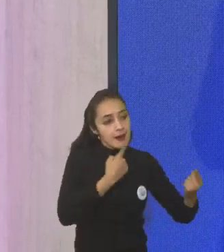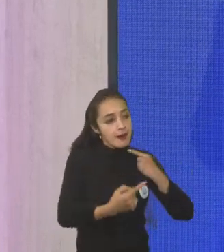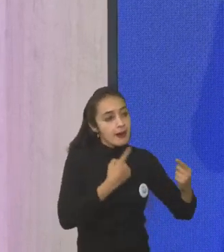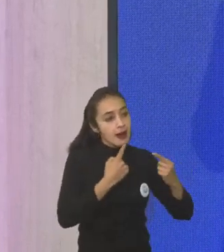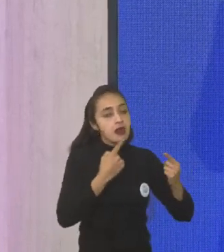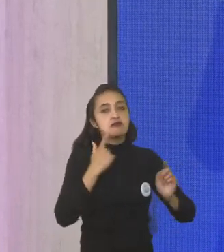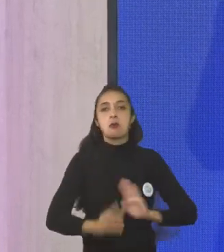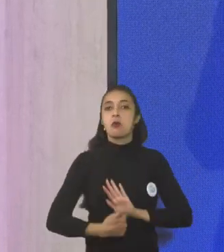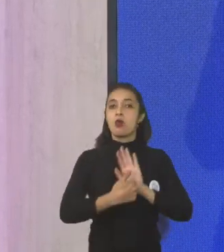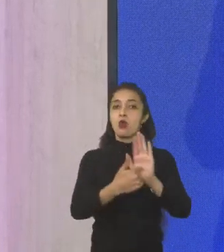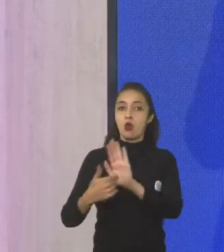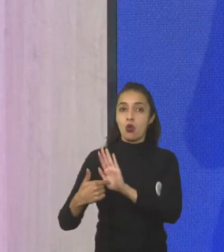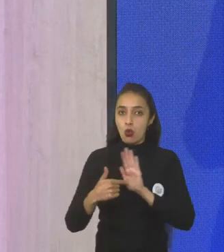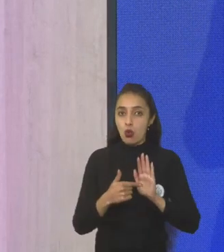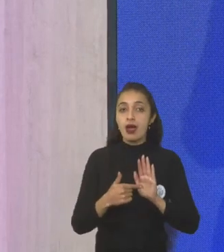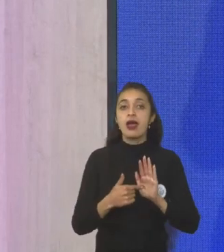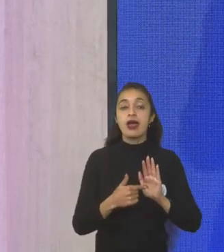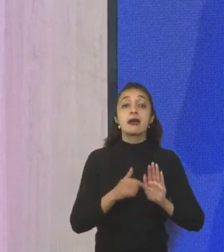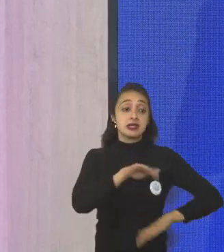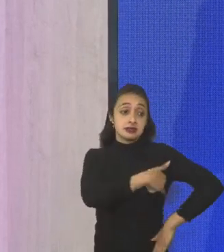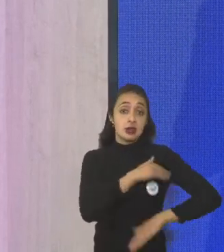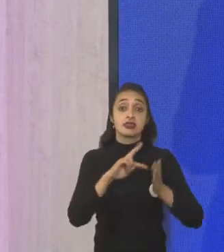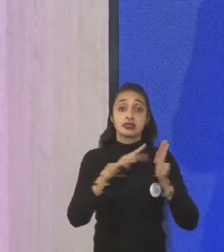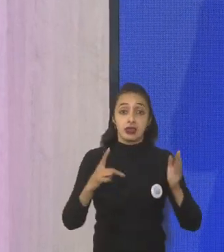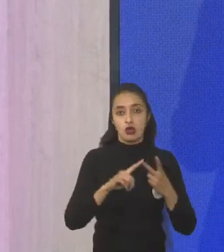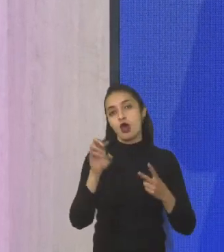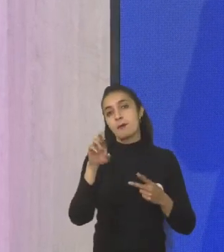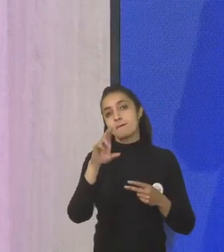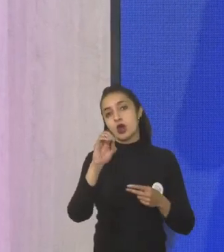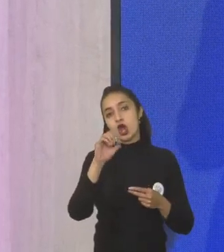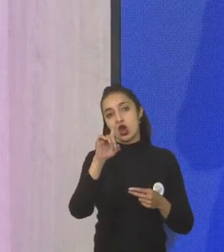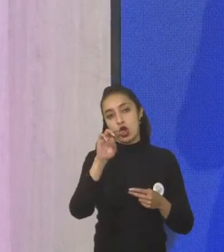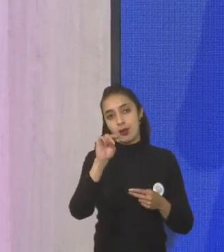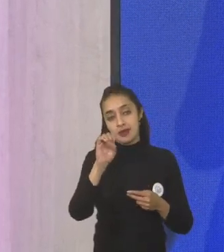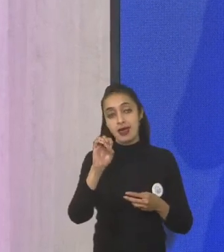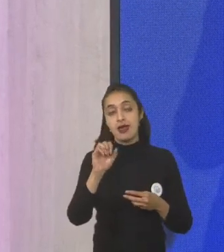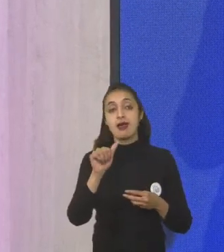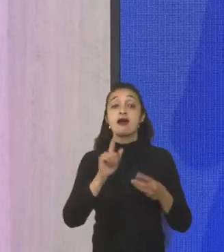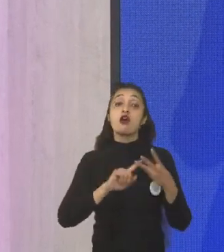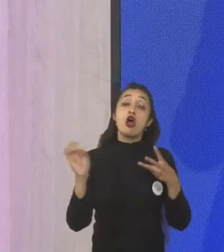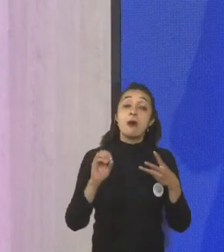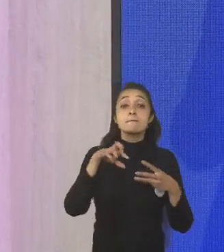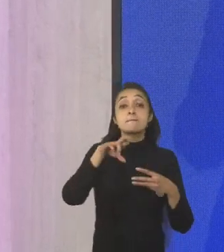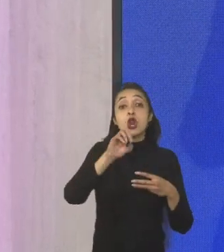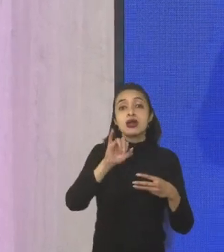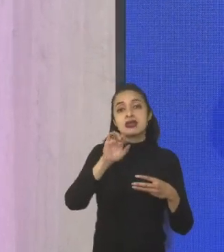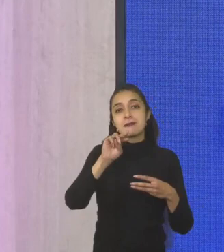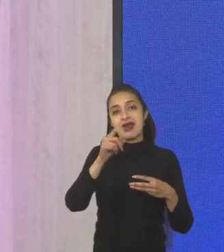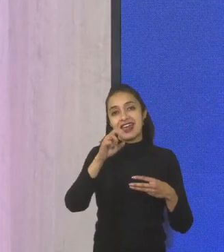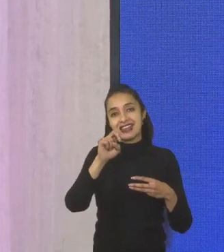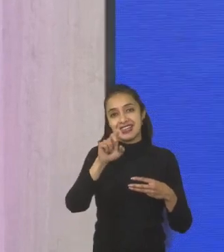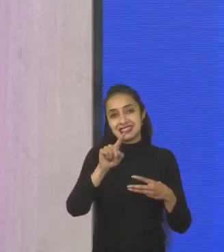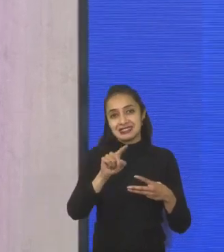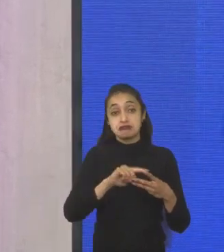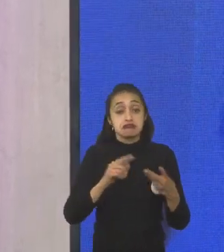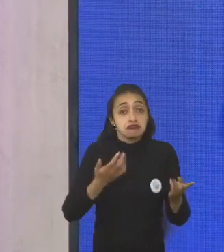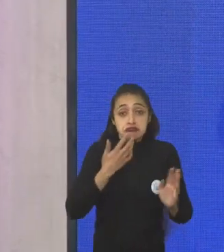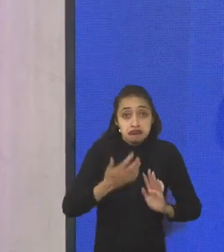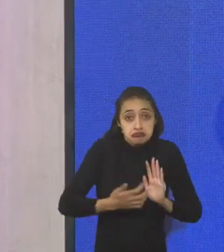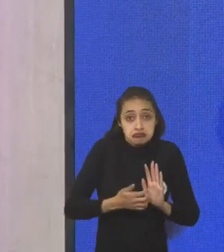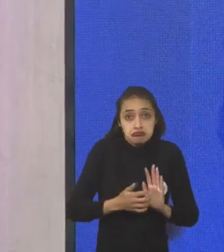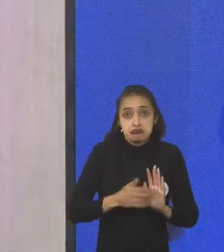promociona Mintic, muchas las promociona ProColombia, muchas las promociona Proimágenes. Cuando te dicen, por ejemplo, en el BAM, te puedes